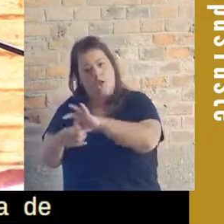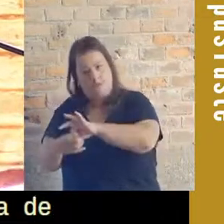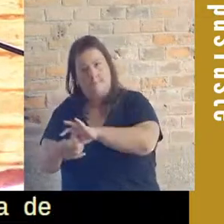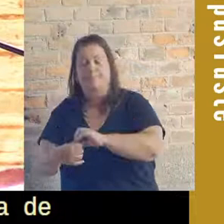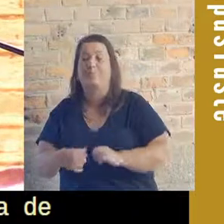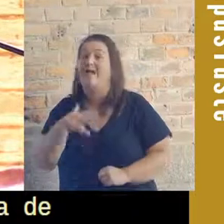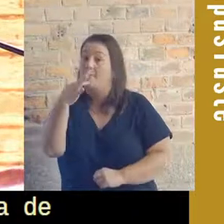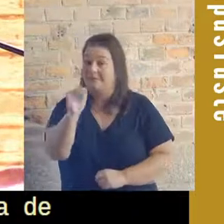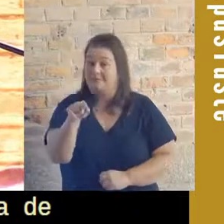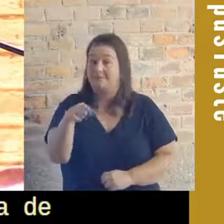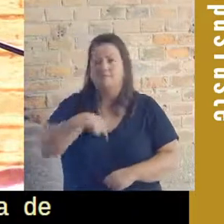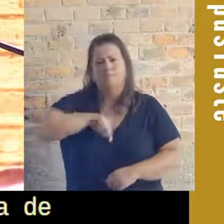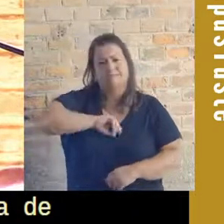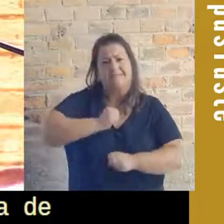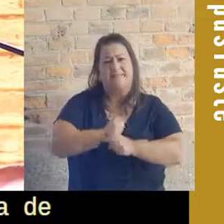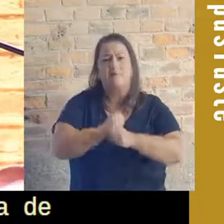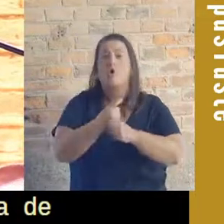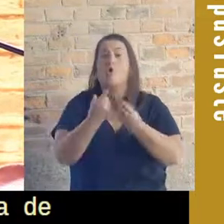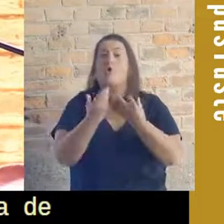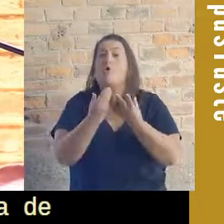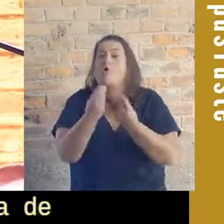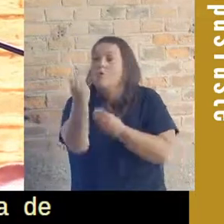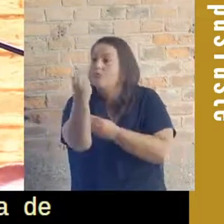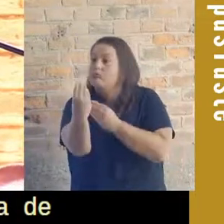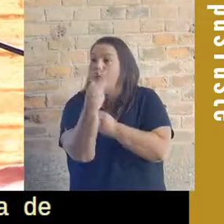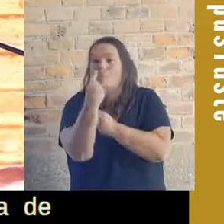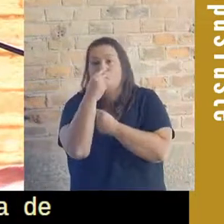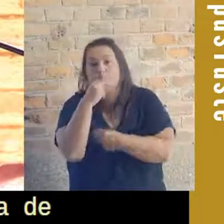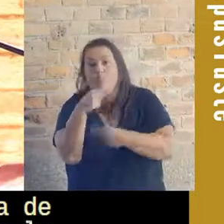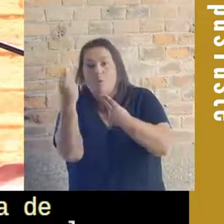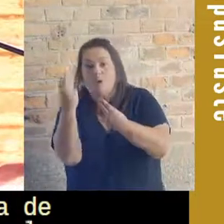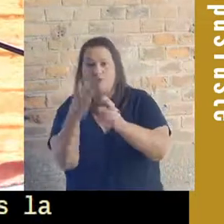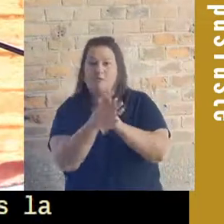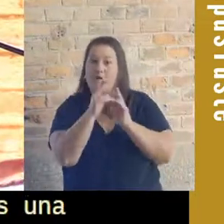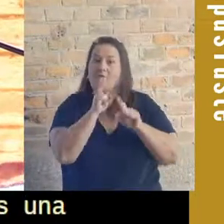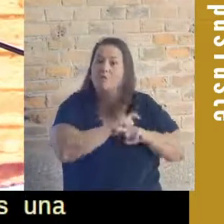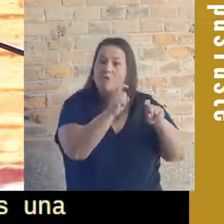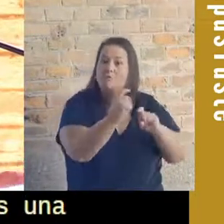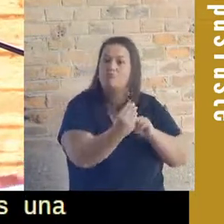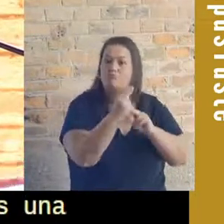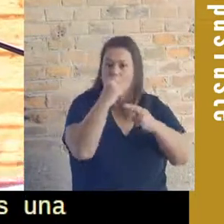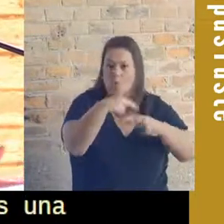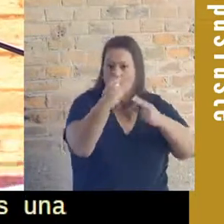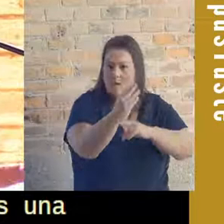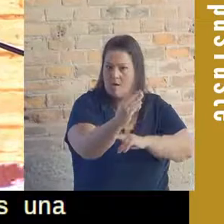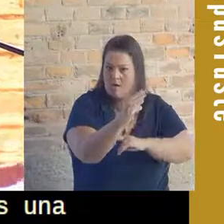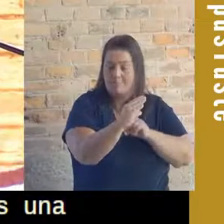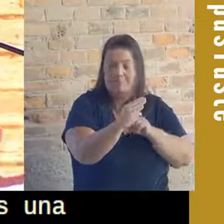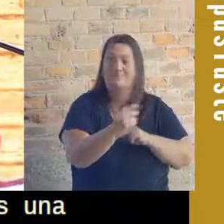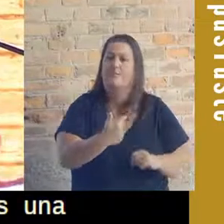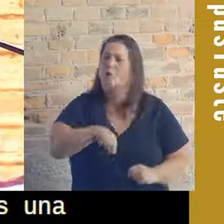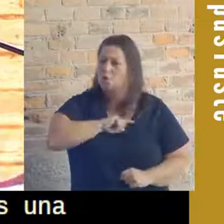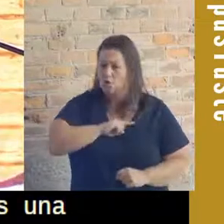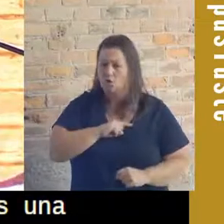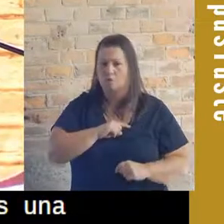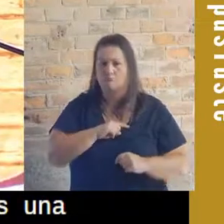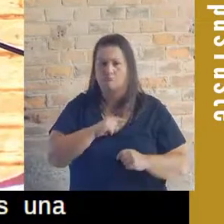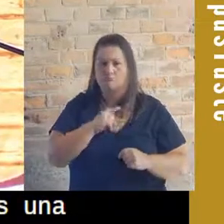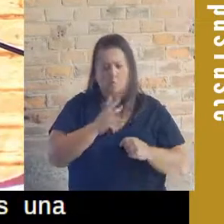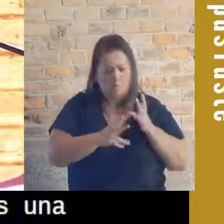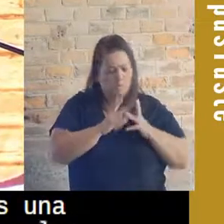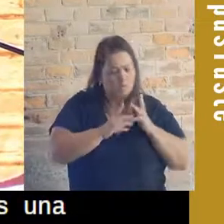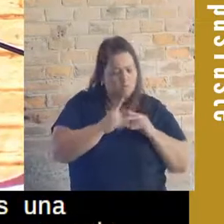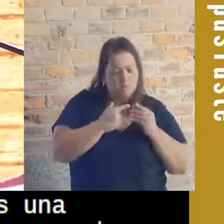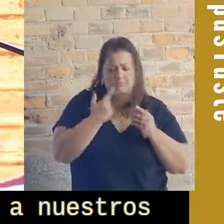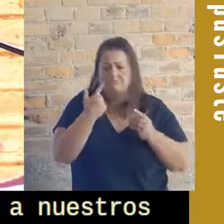además trabaja con dinero público es una fundación pública cuando nosotros rindamos cuenta a